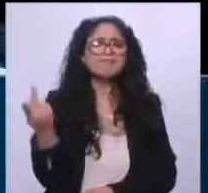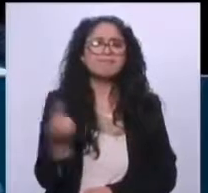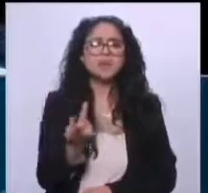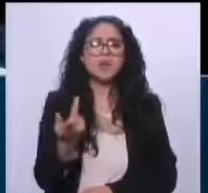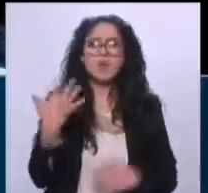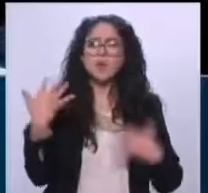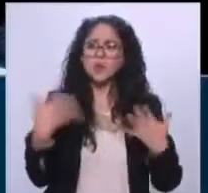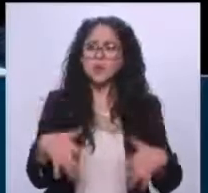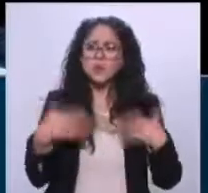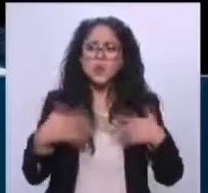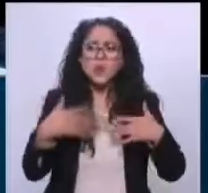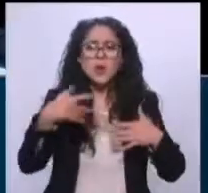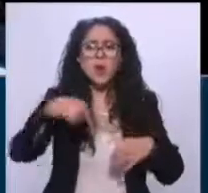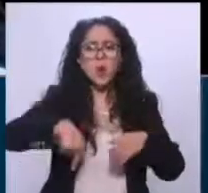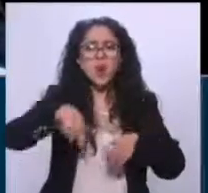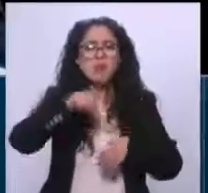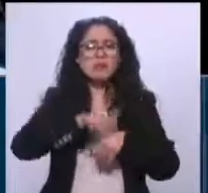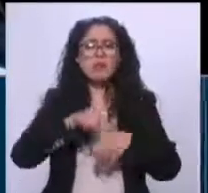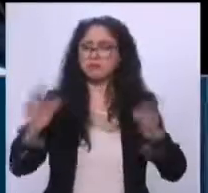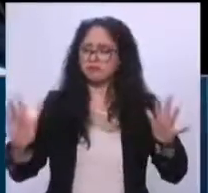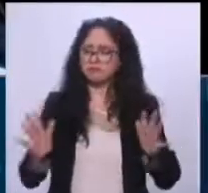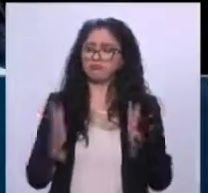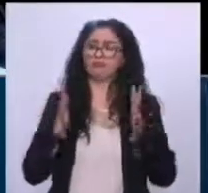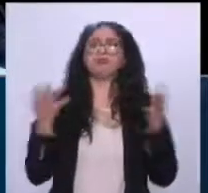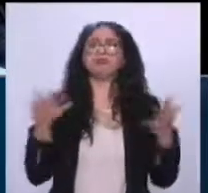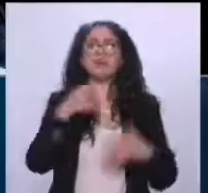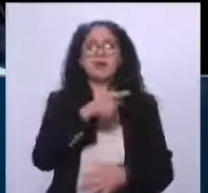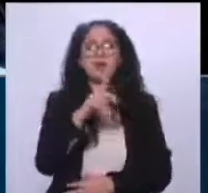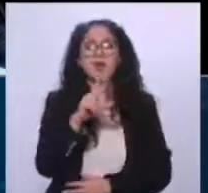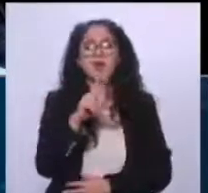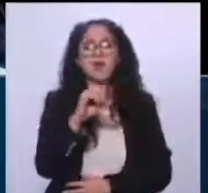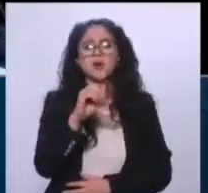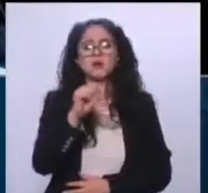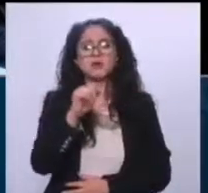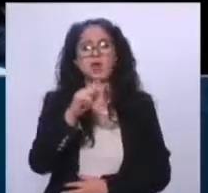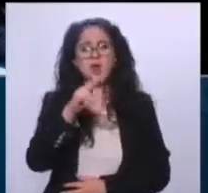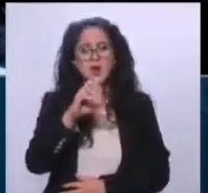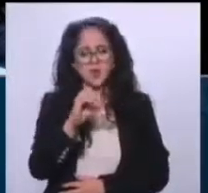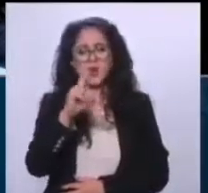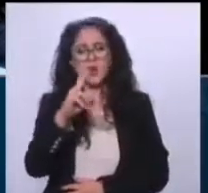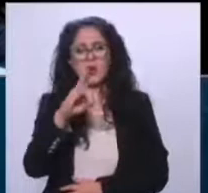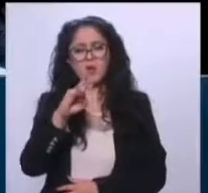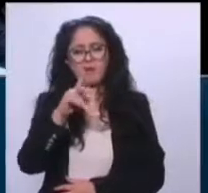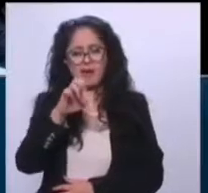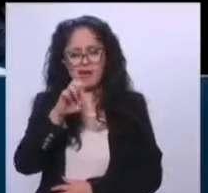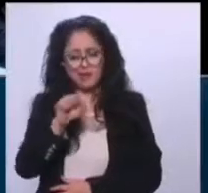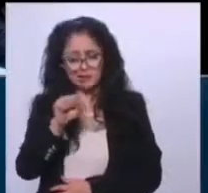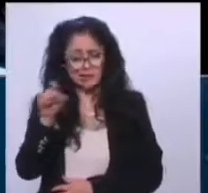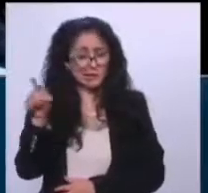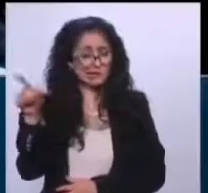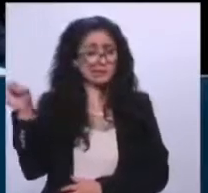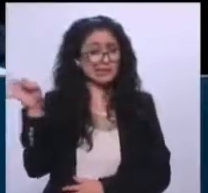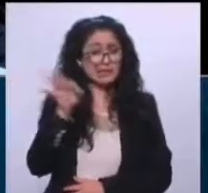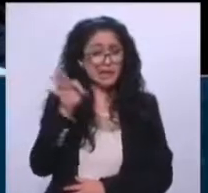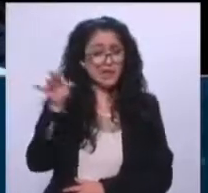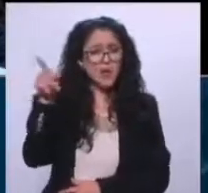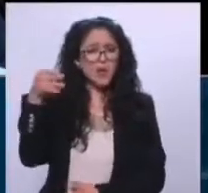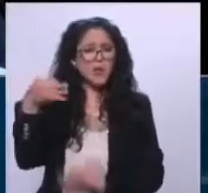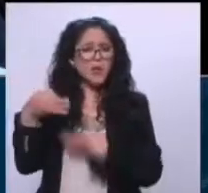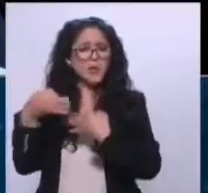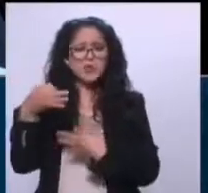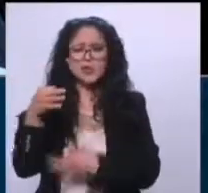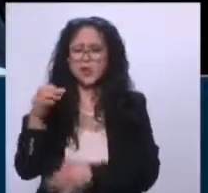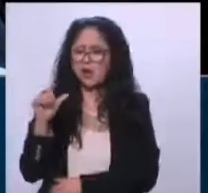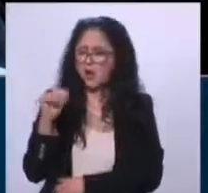gran noticia sorpresa del día de hoy. El caso de Rosario Robles, se abre la posibilidad de un juicio abreviado. ¿Qué